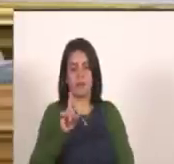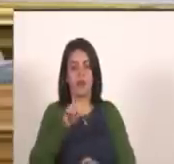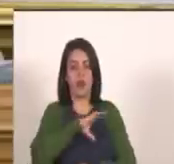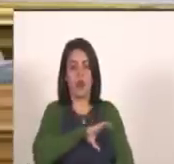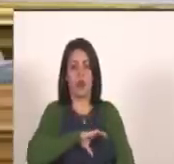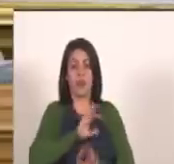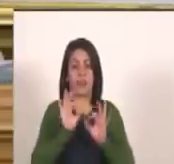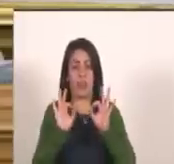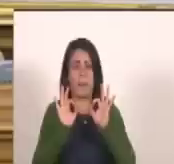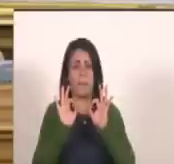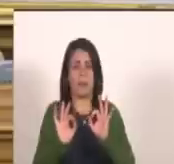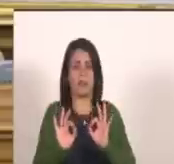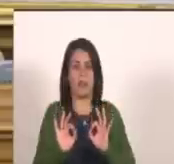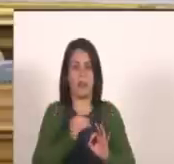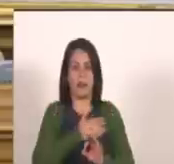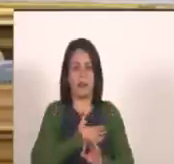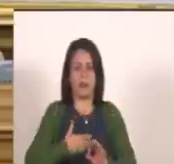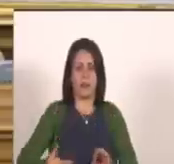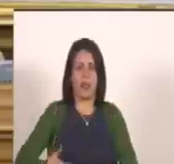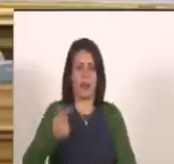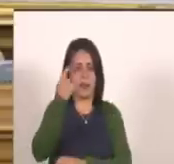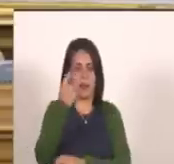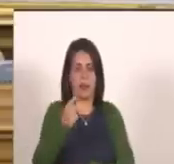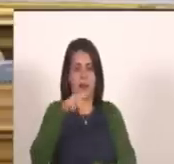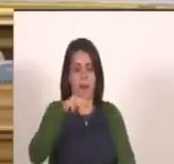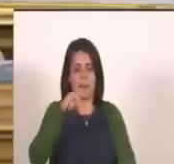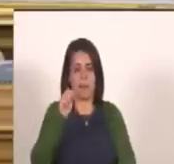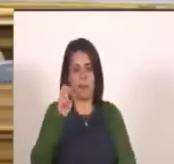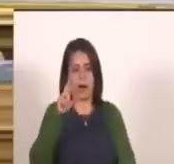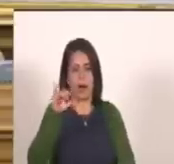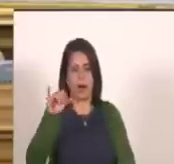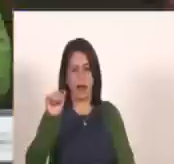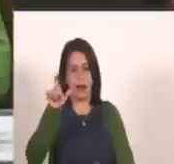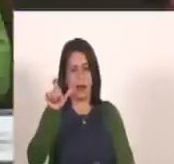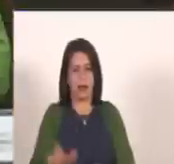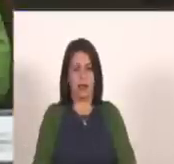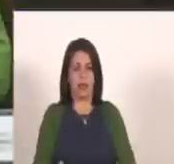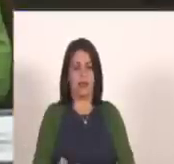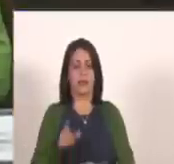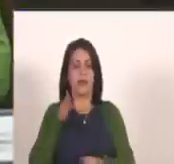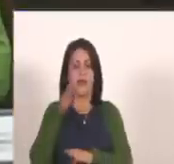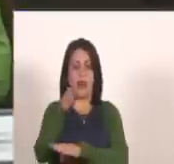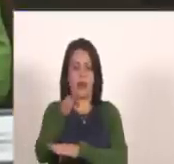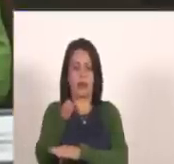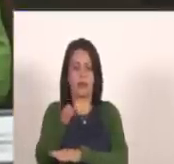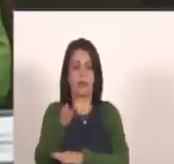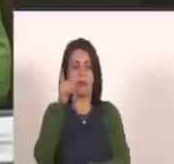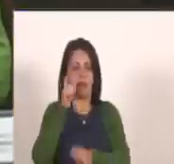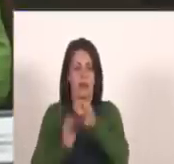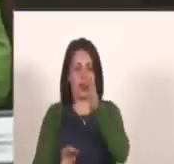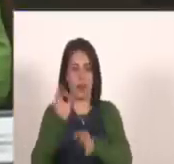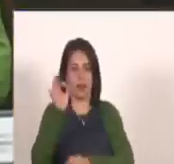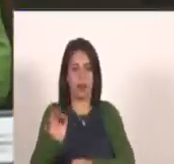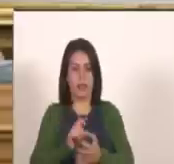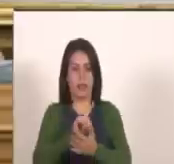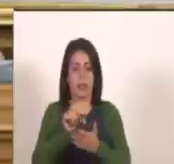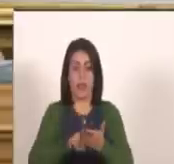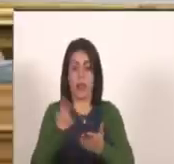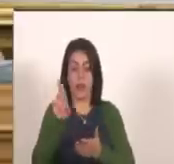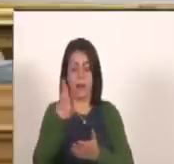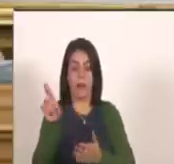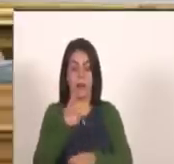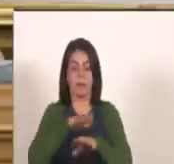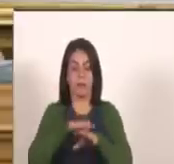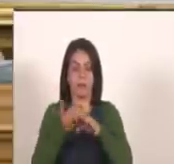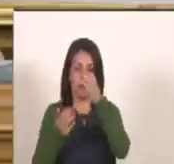una comisión especial presidida por la diputada María Gabriela Vega para que se dirija a la Fiscalía General de la República